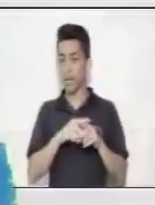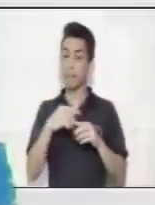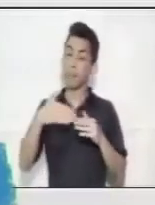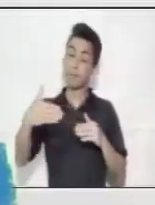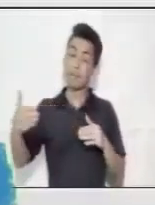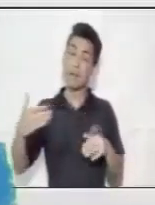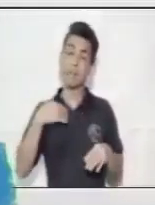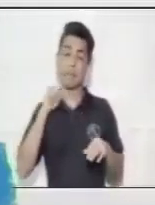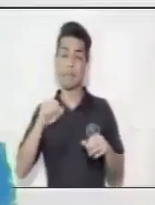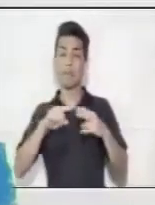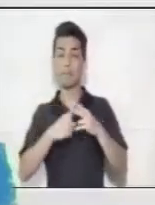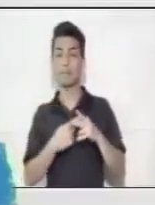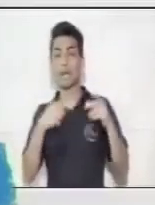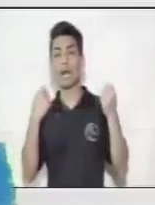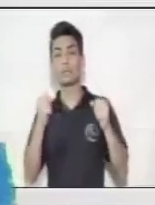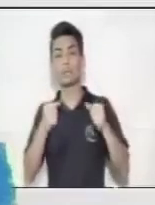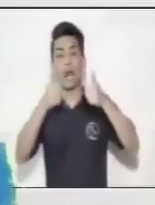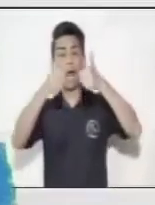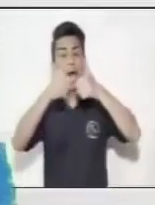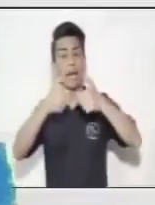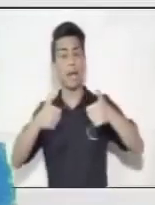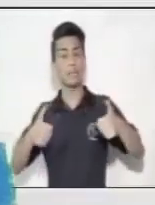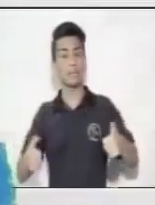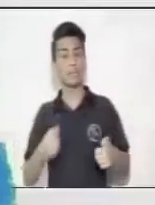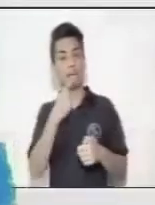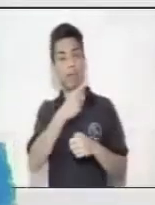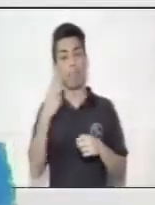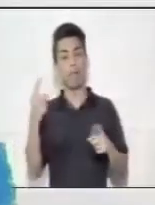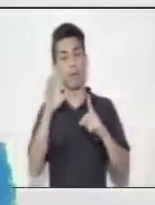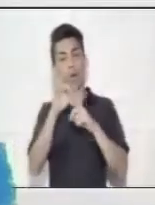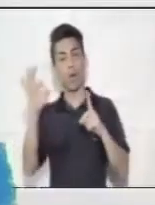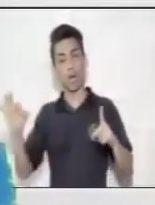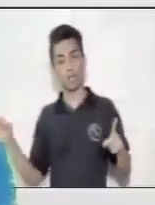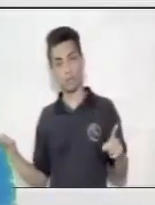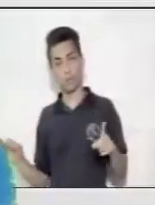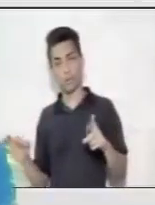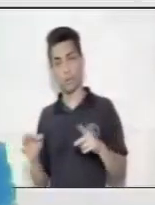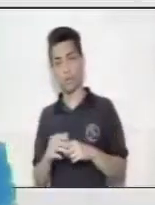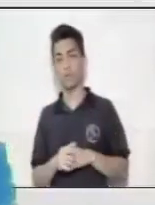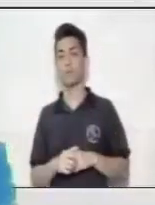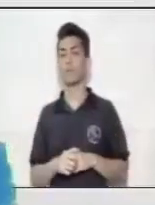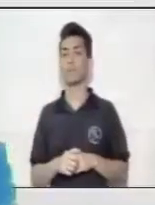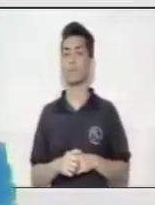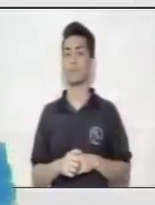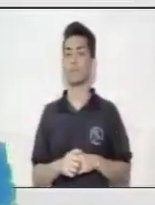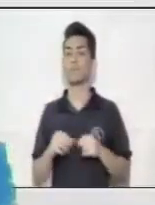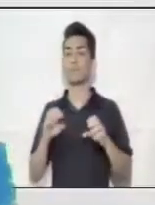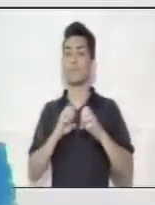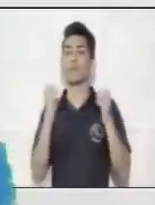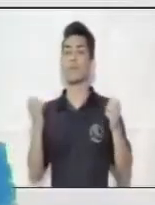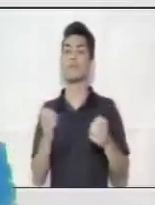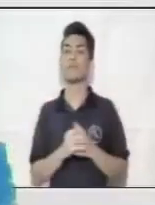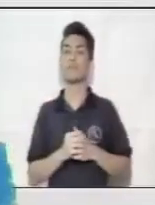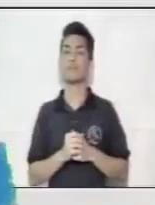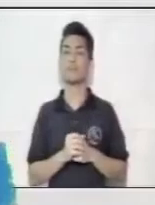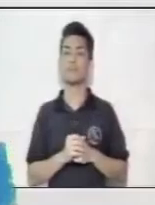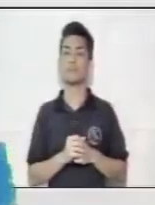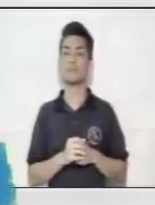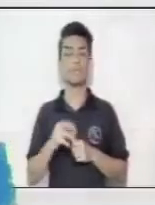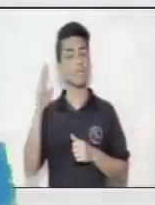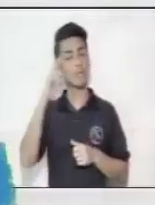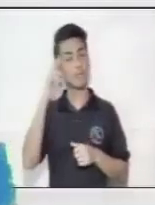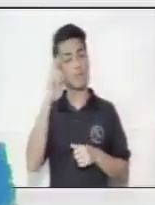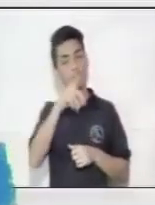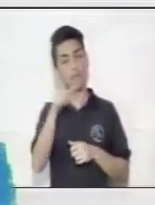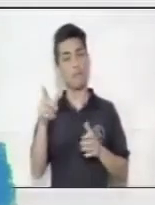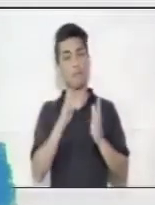vamos a empezar a hacer un análisis en cada una de estas oraciones, tanto simples como compuestas. Entonces, les recuerdo por favor